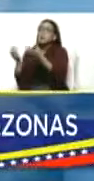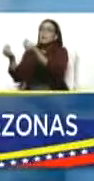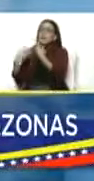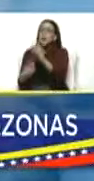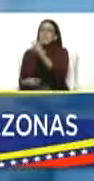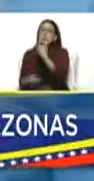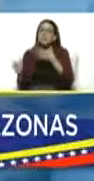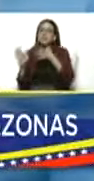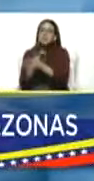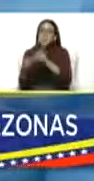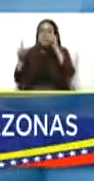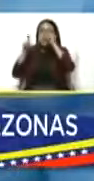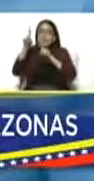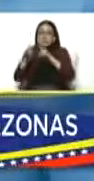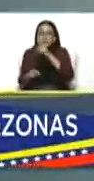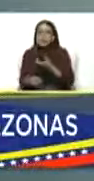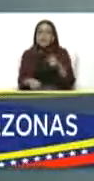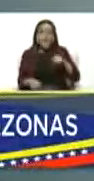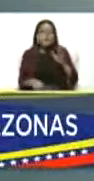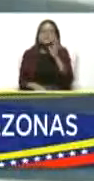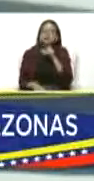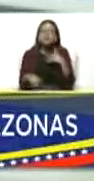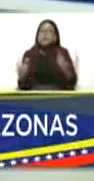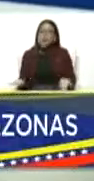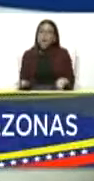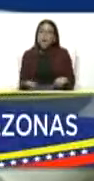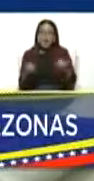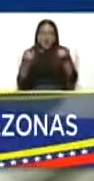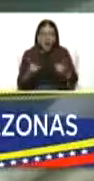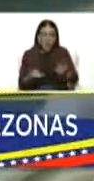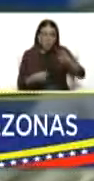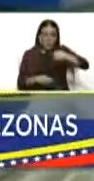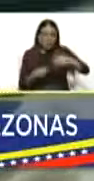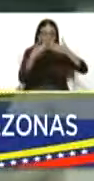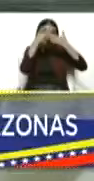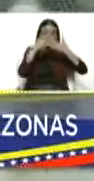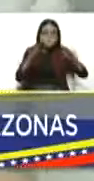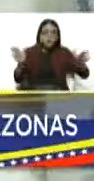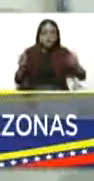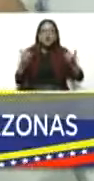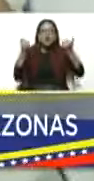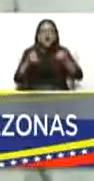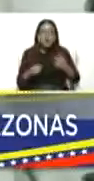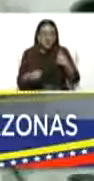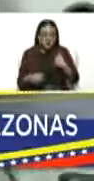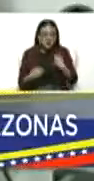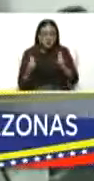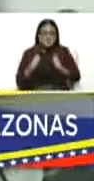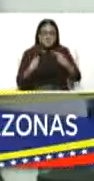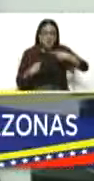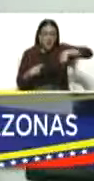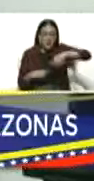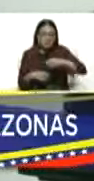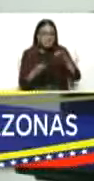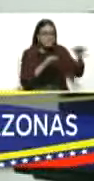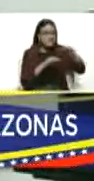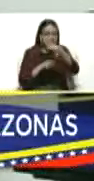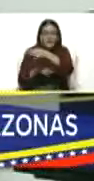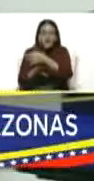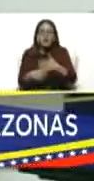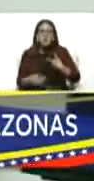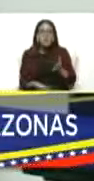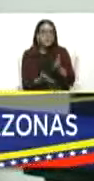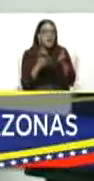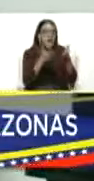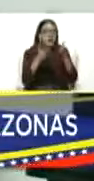muestras, el laboratorio que tiene, ahora en adelante, se van a poder dispensarizar y aplicar la